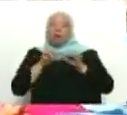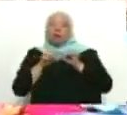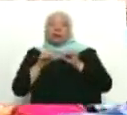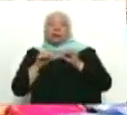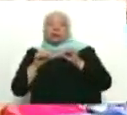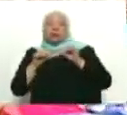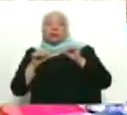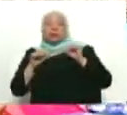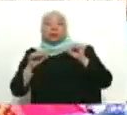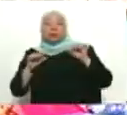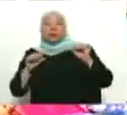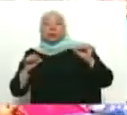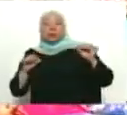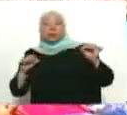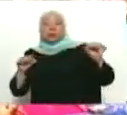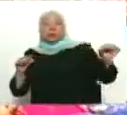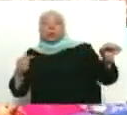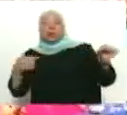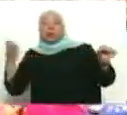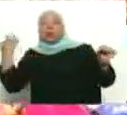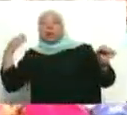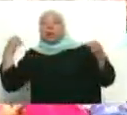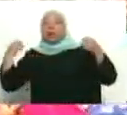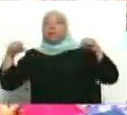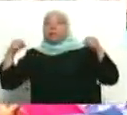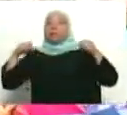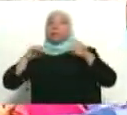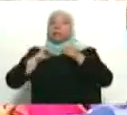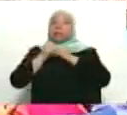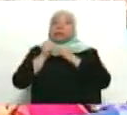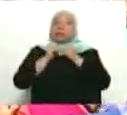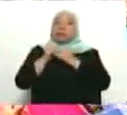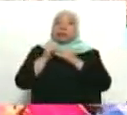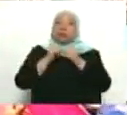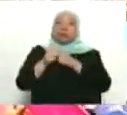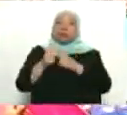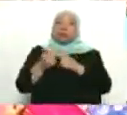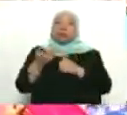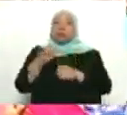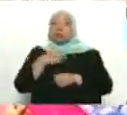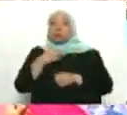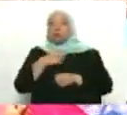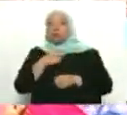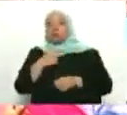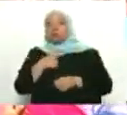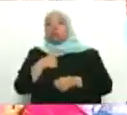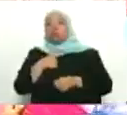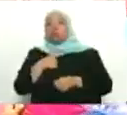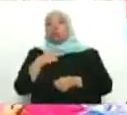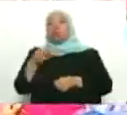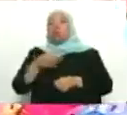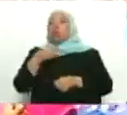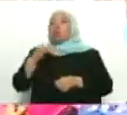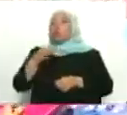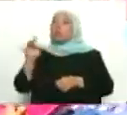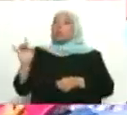tener que hacer ejercicios. Dios está en condiciones, porque se escala todas las marchas. Y siempre va de